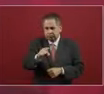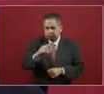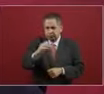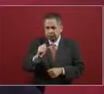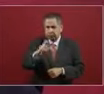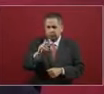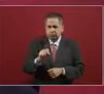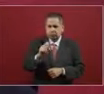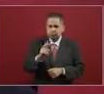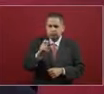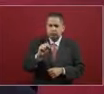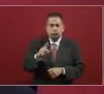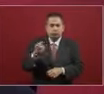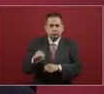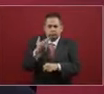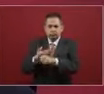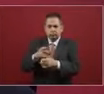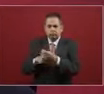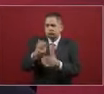Carlos Ursúa, secretario de Hacienda,